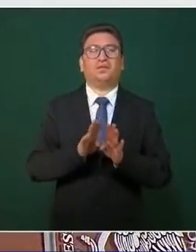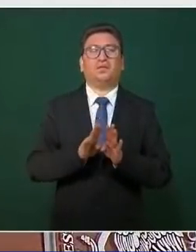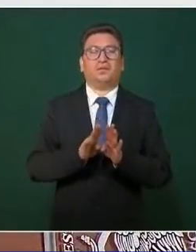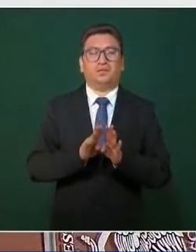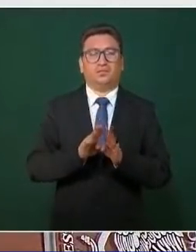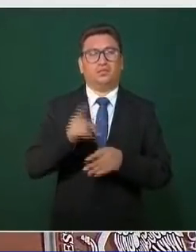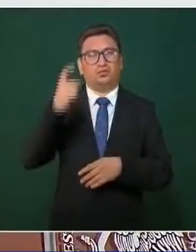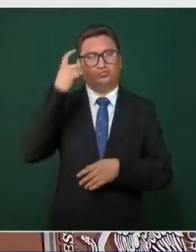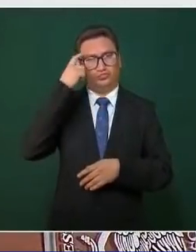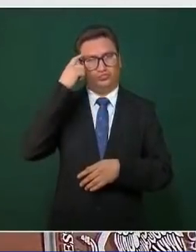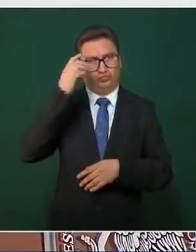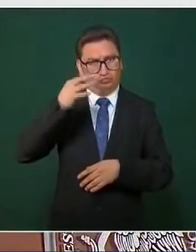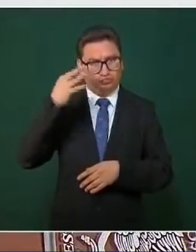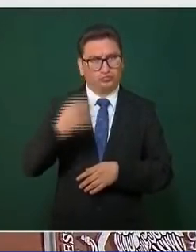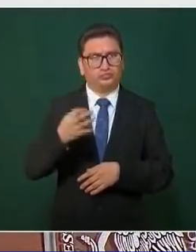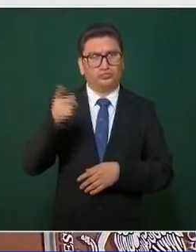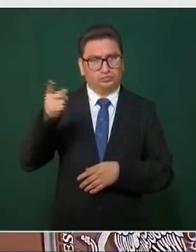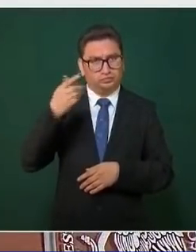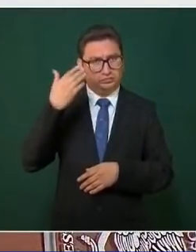juicio práctico,